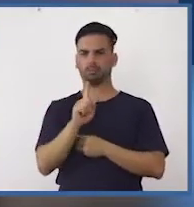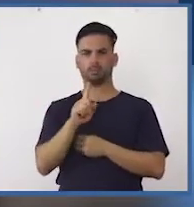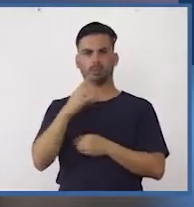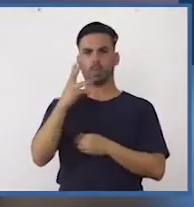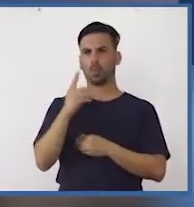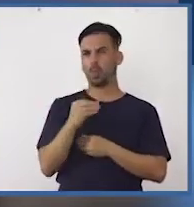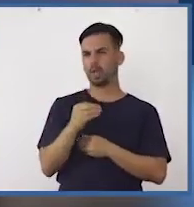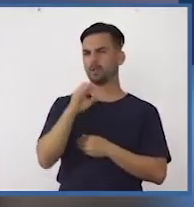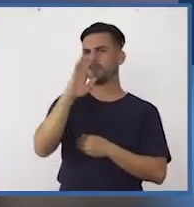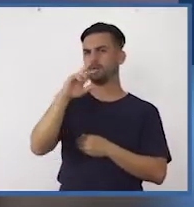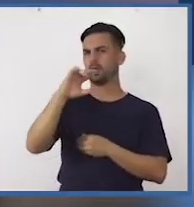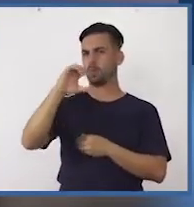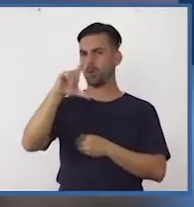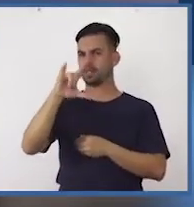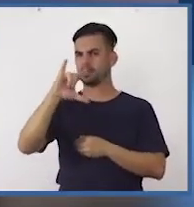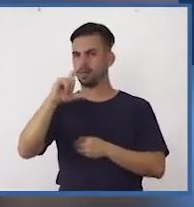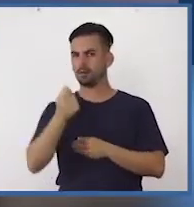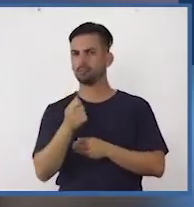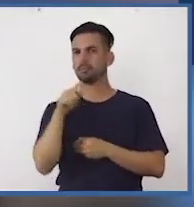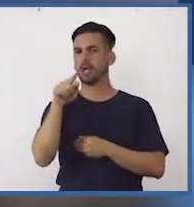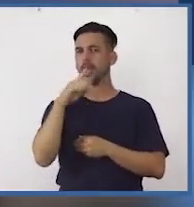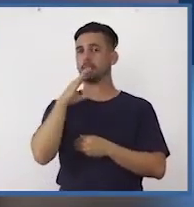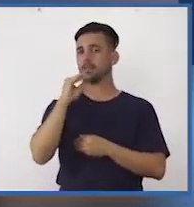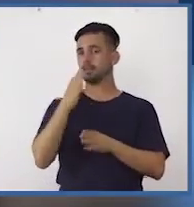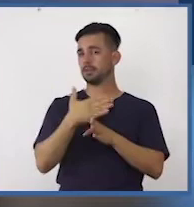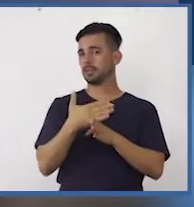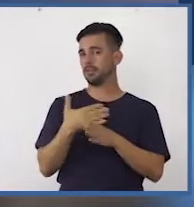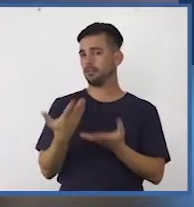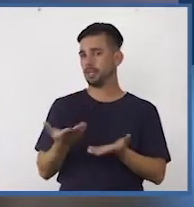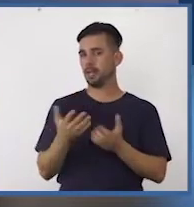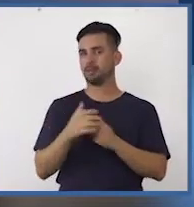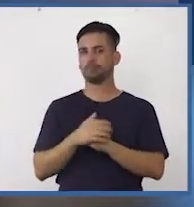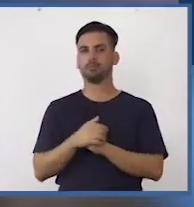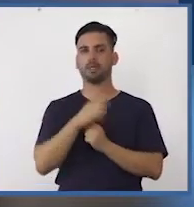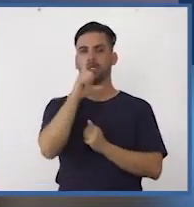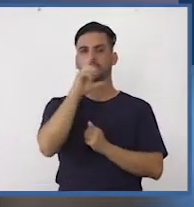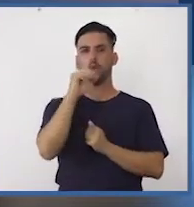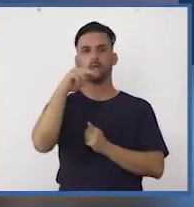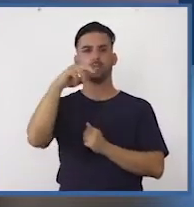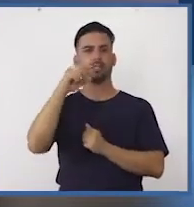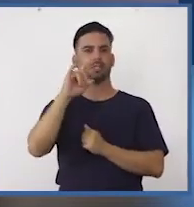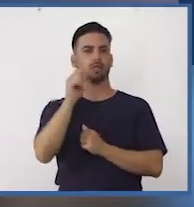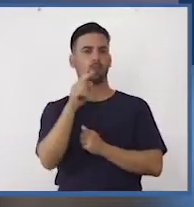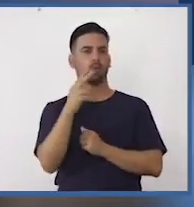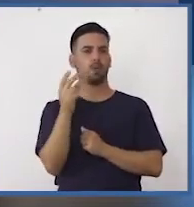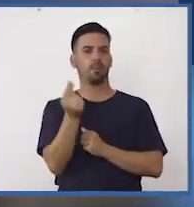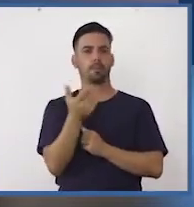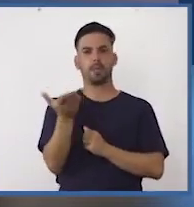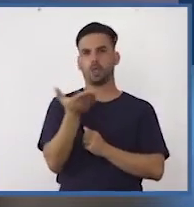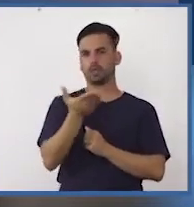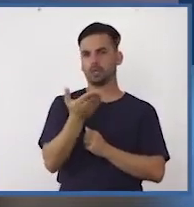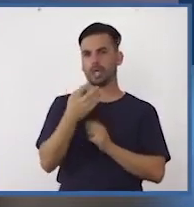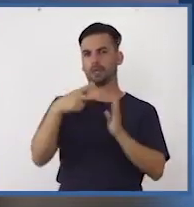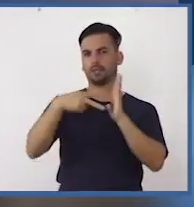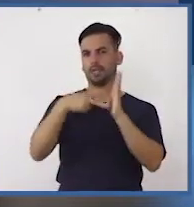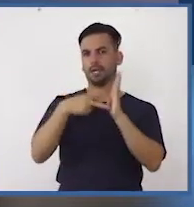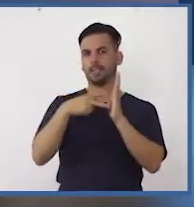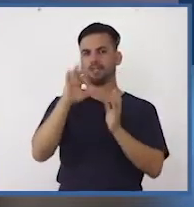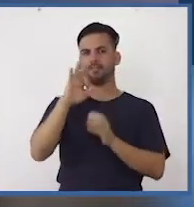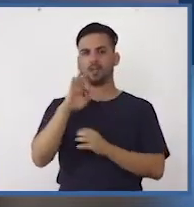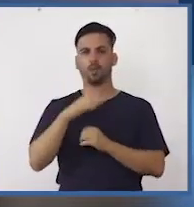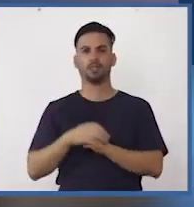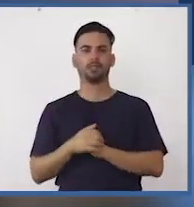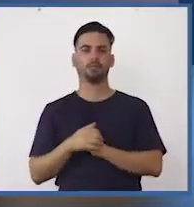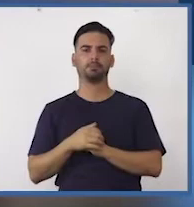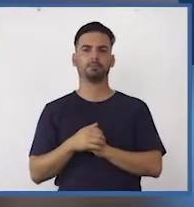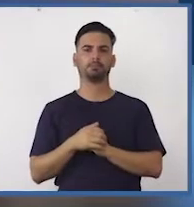segundo? En la tabla 1.1 que hicimos ahorita referencia, ¿no verdad? Por lo tanto, cuando yo divido 348 metros por segundo entre